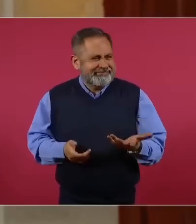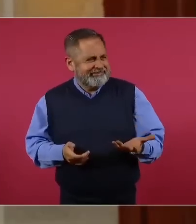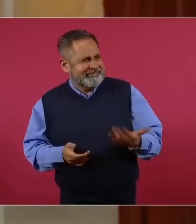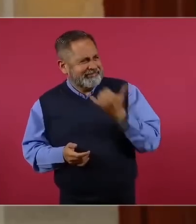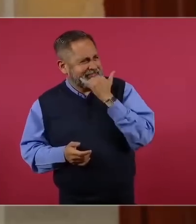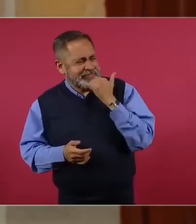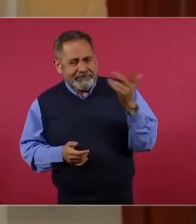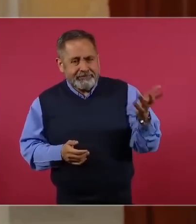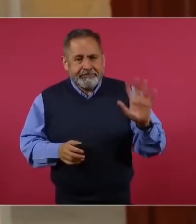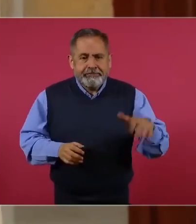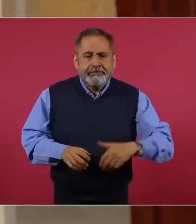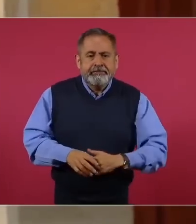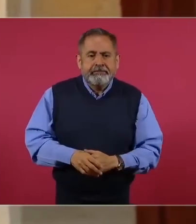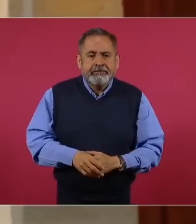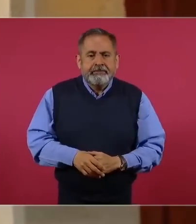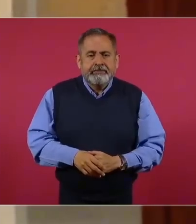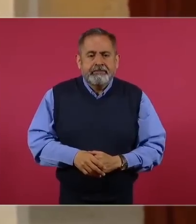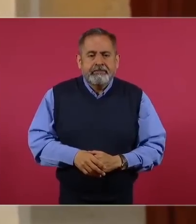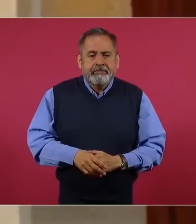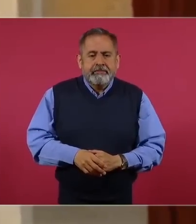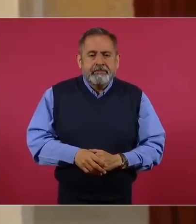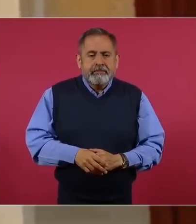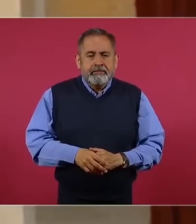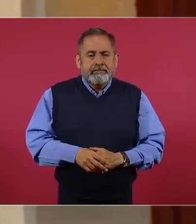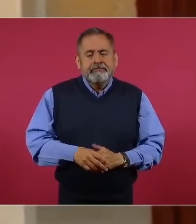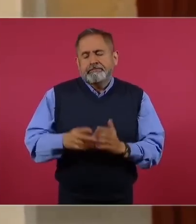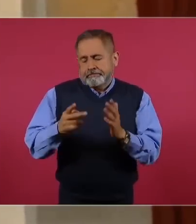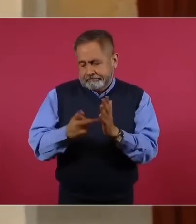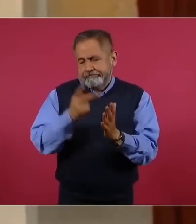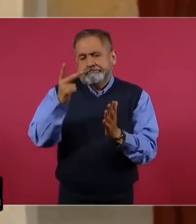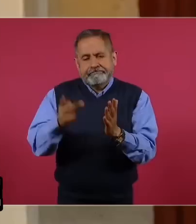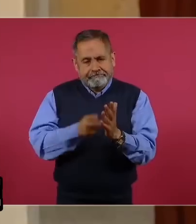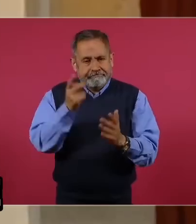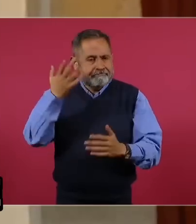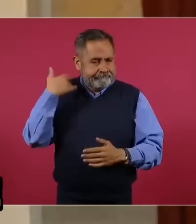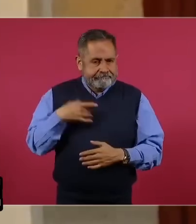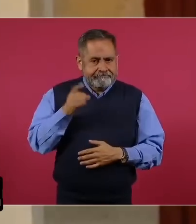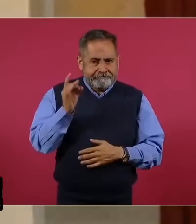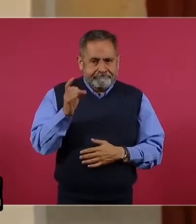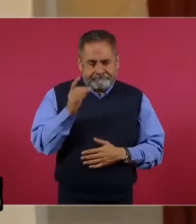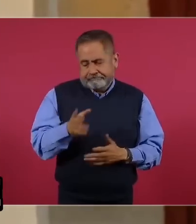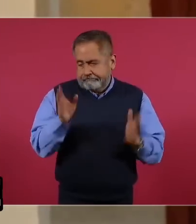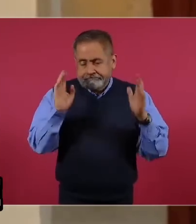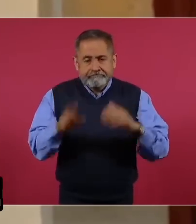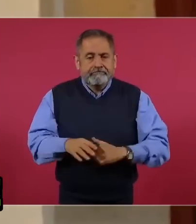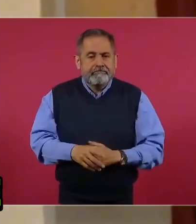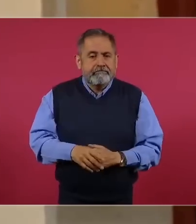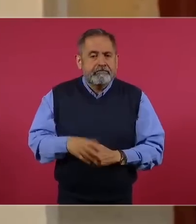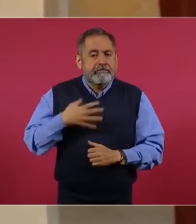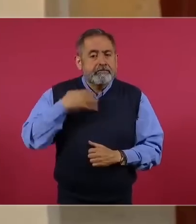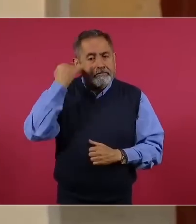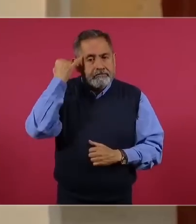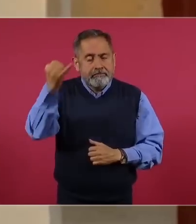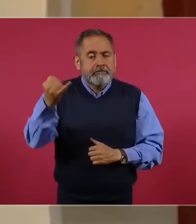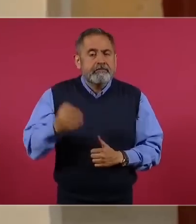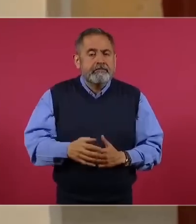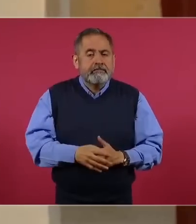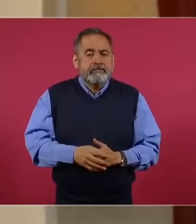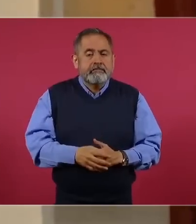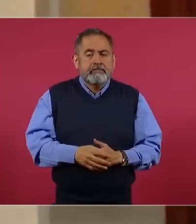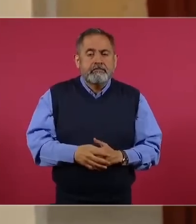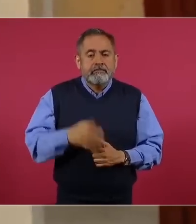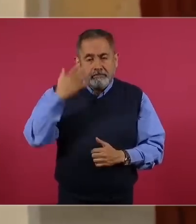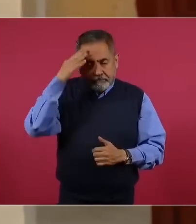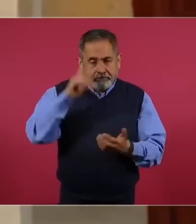Entonces, como ya nos ha pasado, bueno, imagínense que la